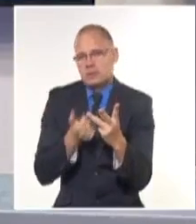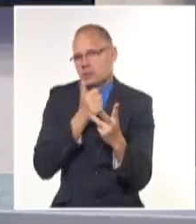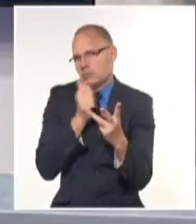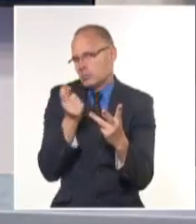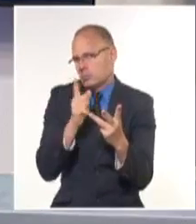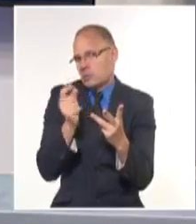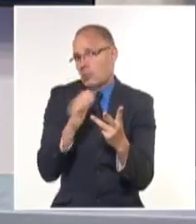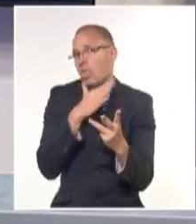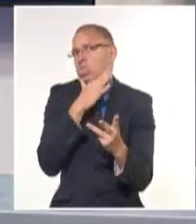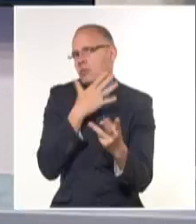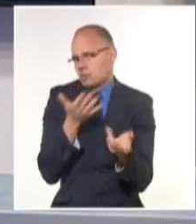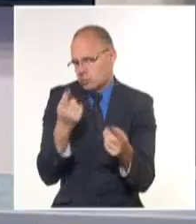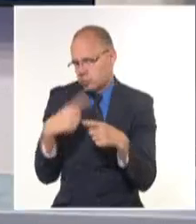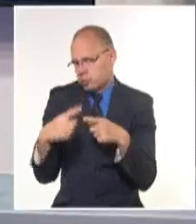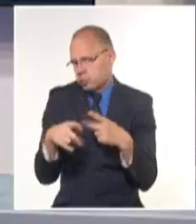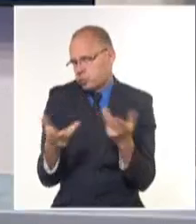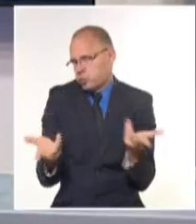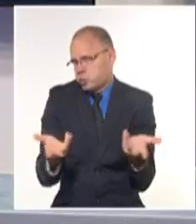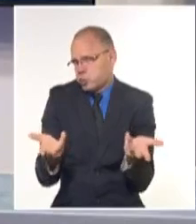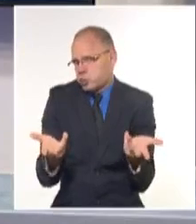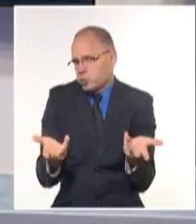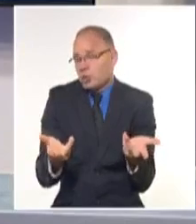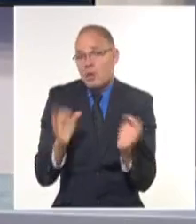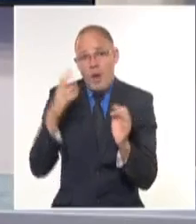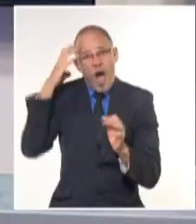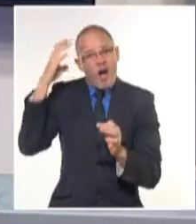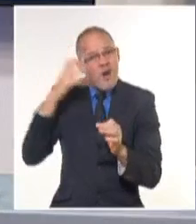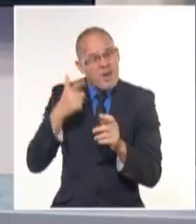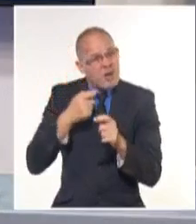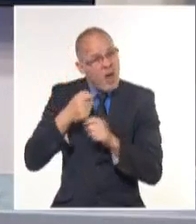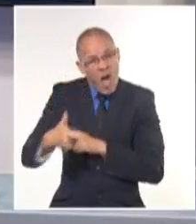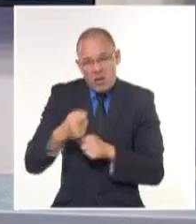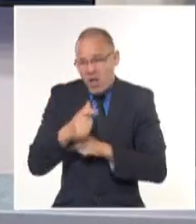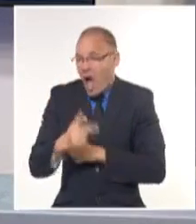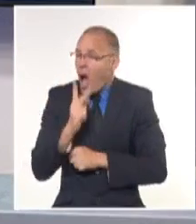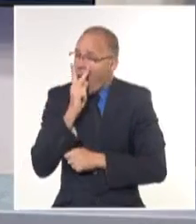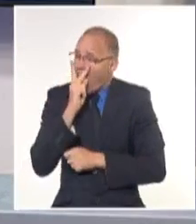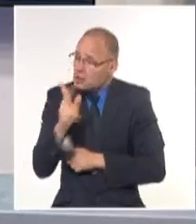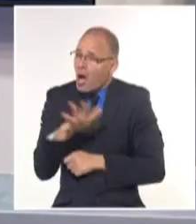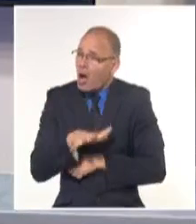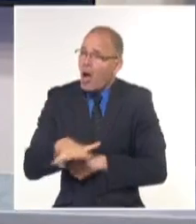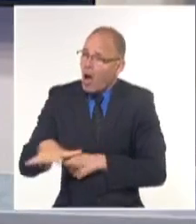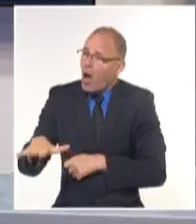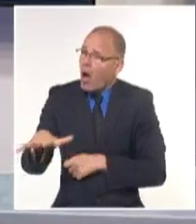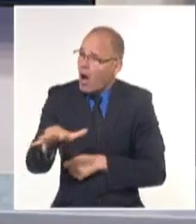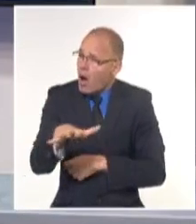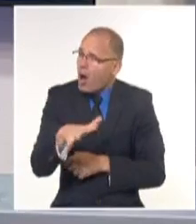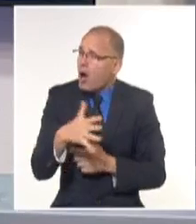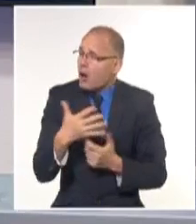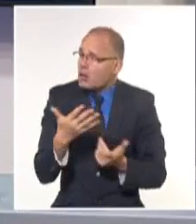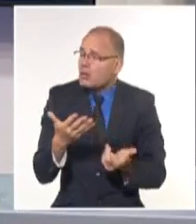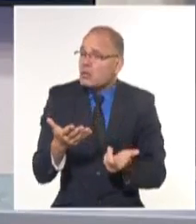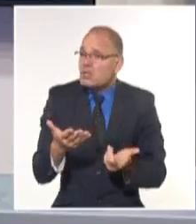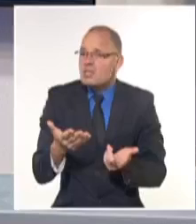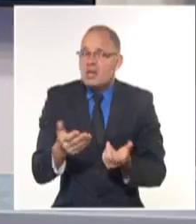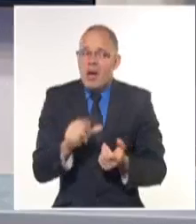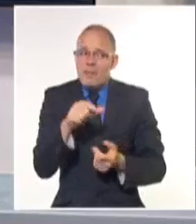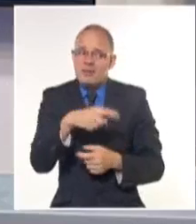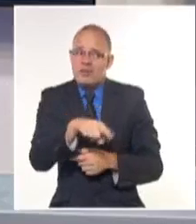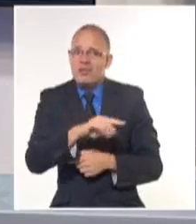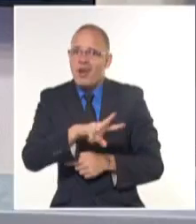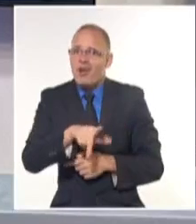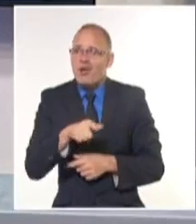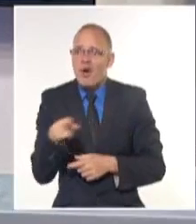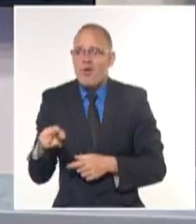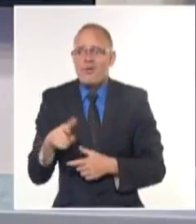son escasos y, a pesar de ello, se dedica dinero a esta cuestión, que se dilapide, que no se utilice bien. Esto es muy serio, coronel. Aquí